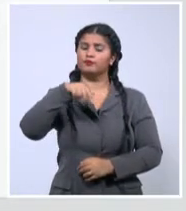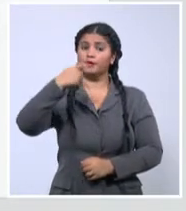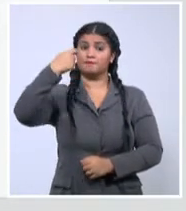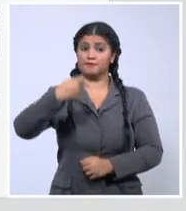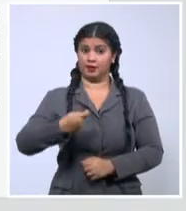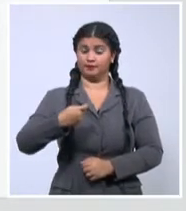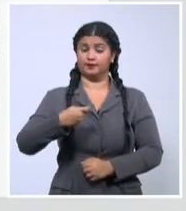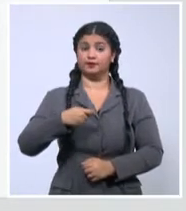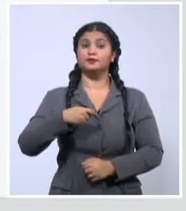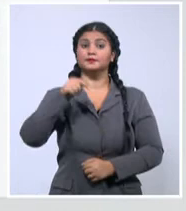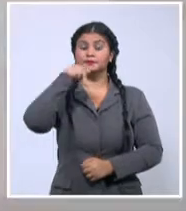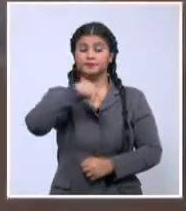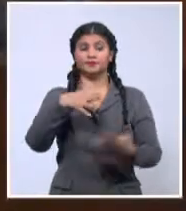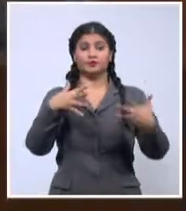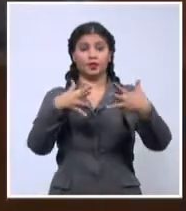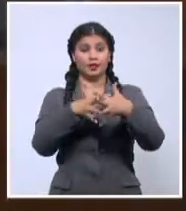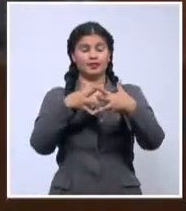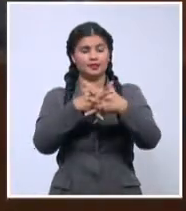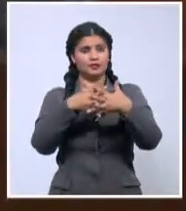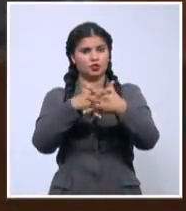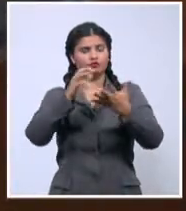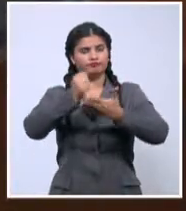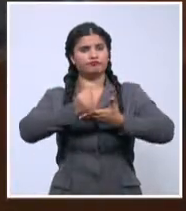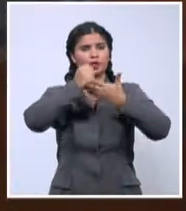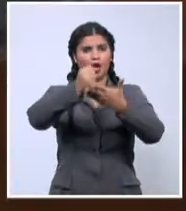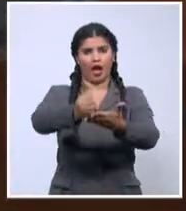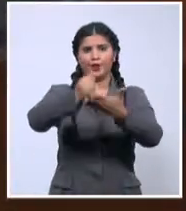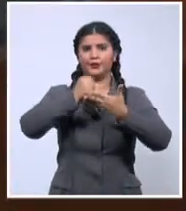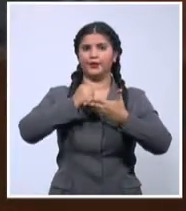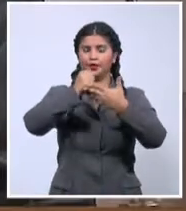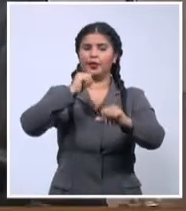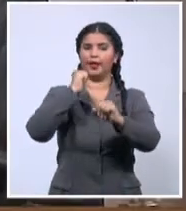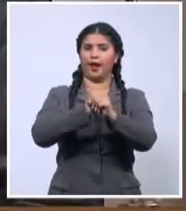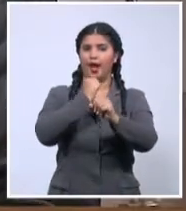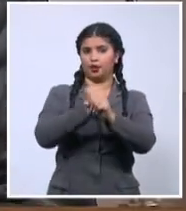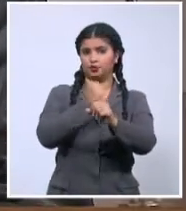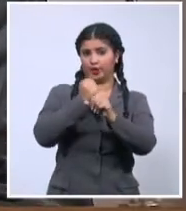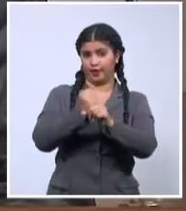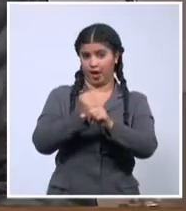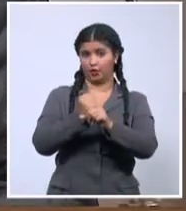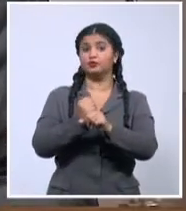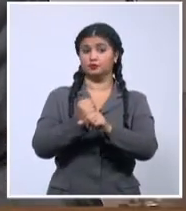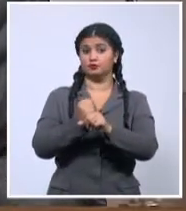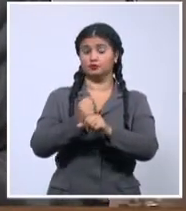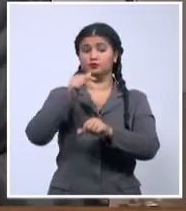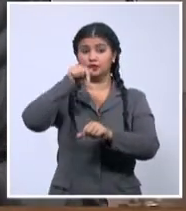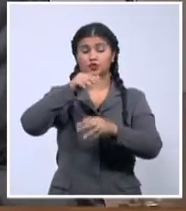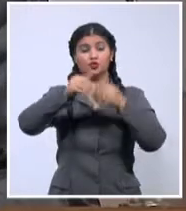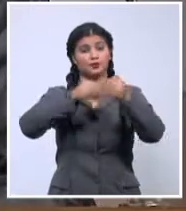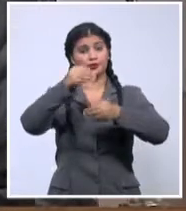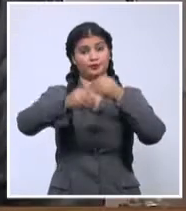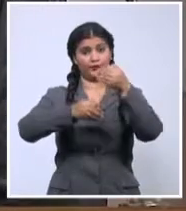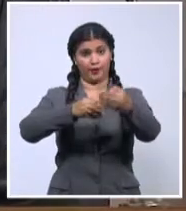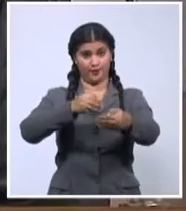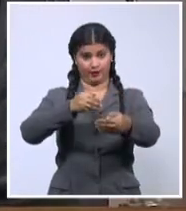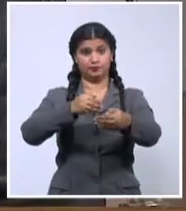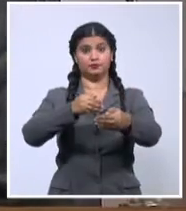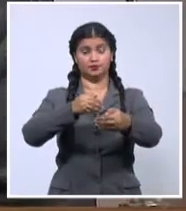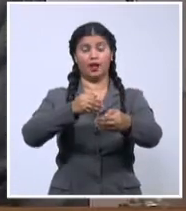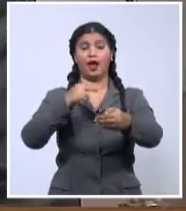se correspondan y ayuden a los trabajos que sobre el perfeccionamiento de la administración